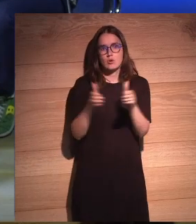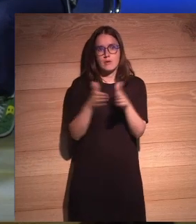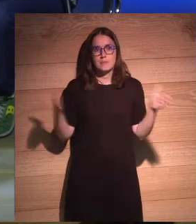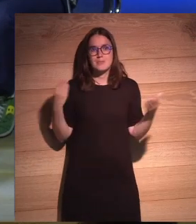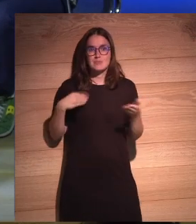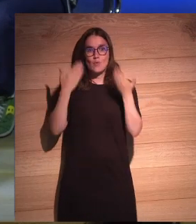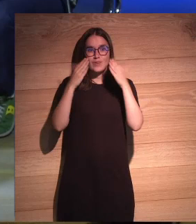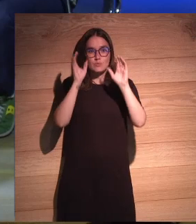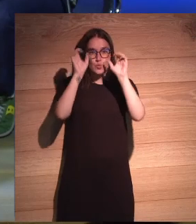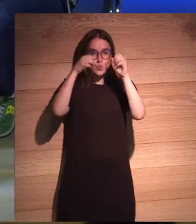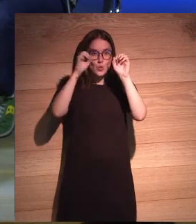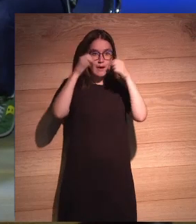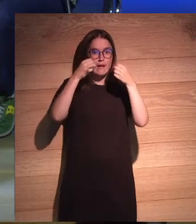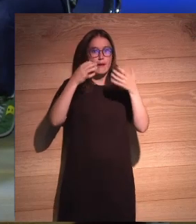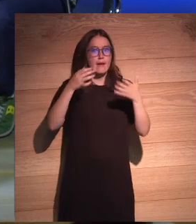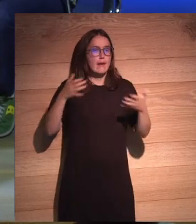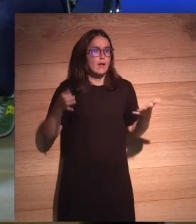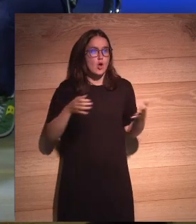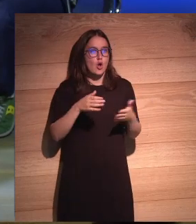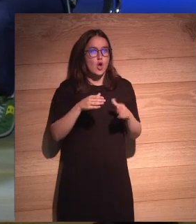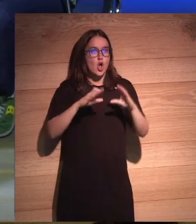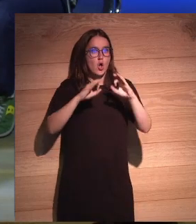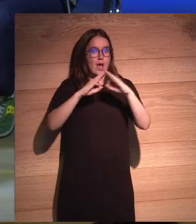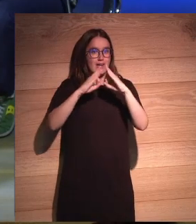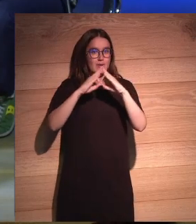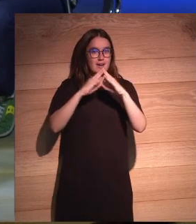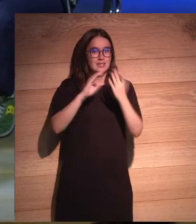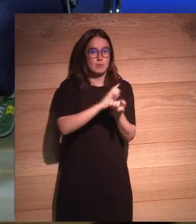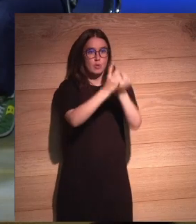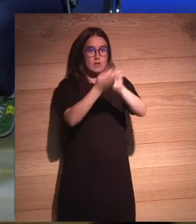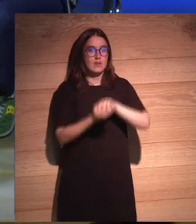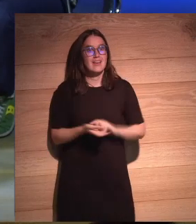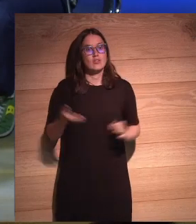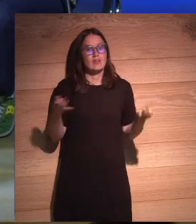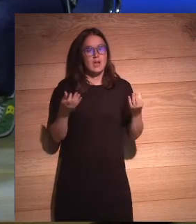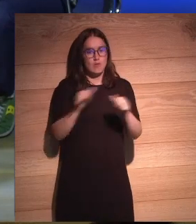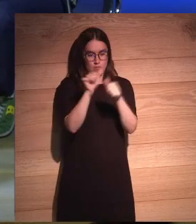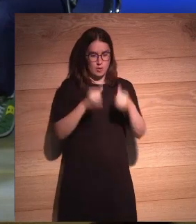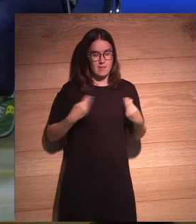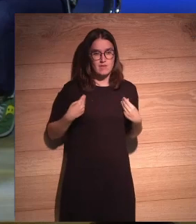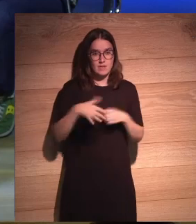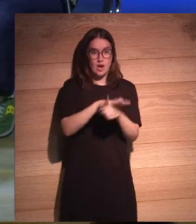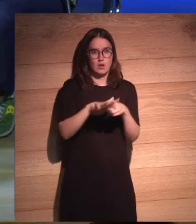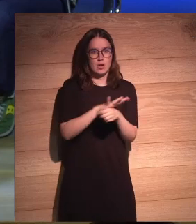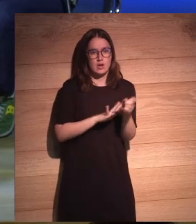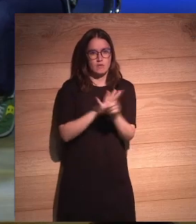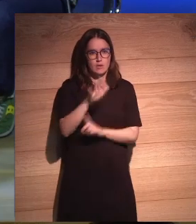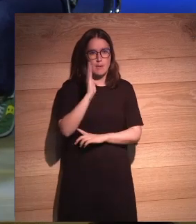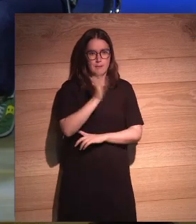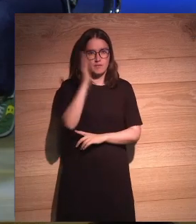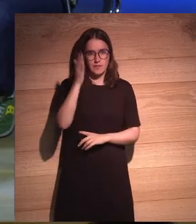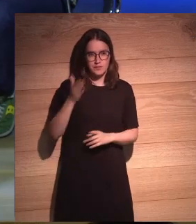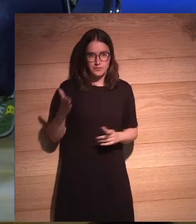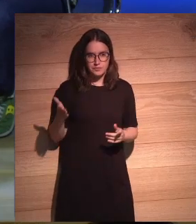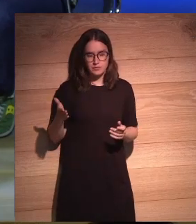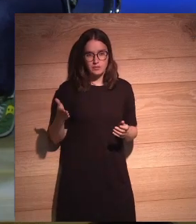como Facebook, Google o Airbnb, están modificando realmente los modos de vida locales, están modificando los